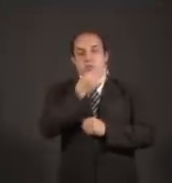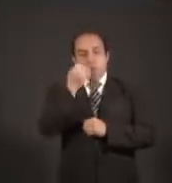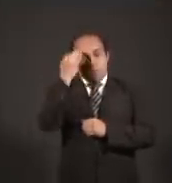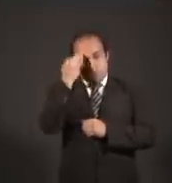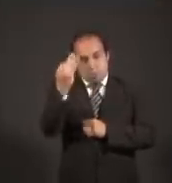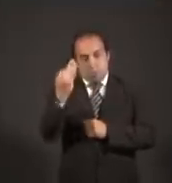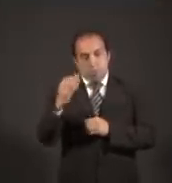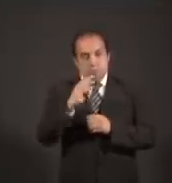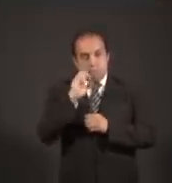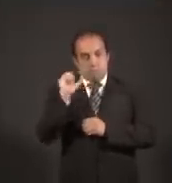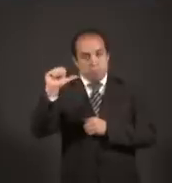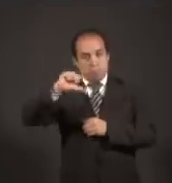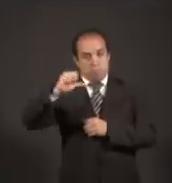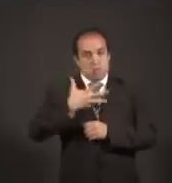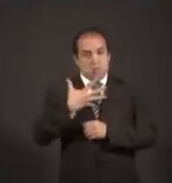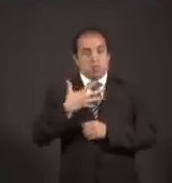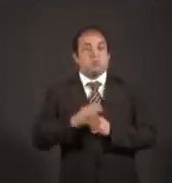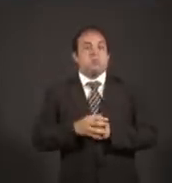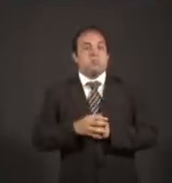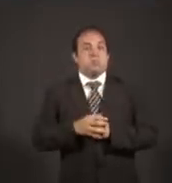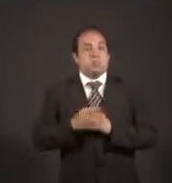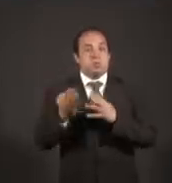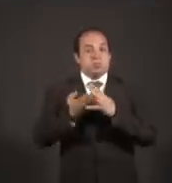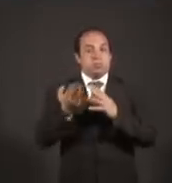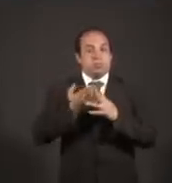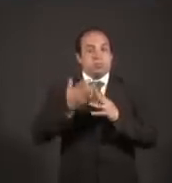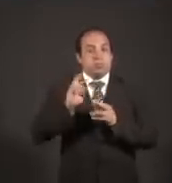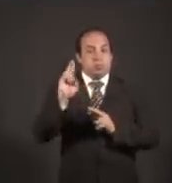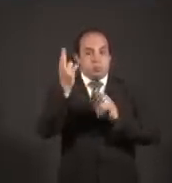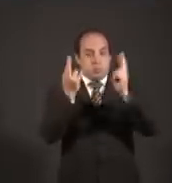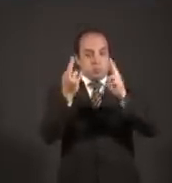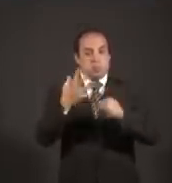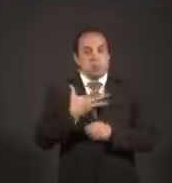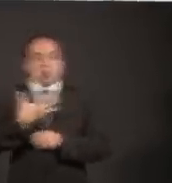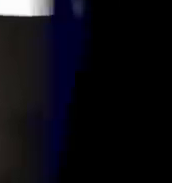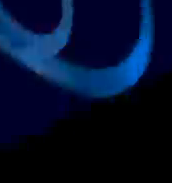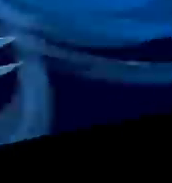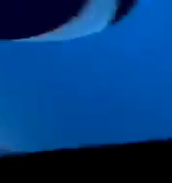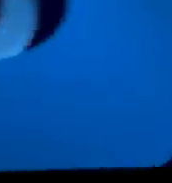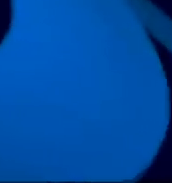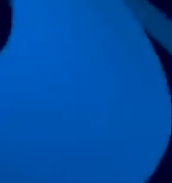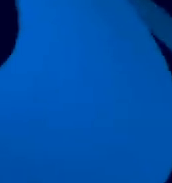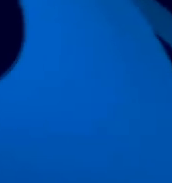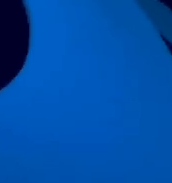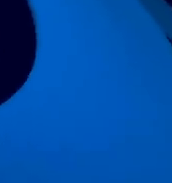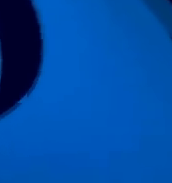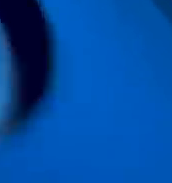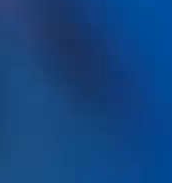Revolución, la cual tiene 11.300 metros cuadrados de construcción.